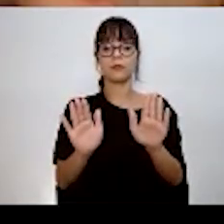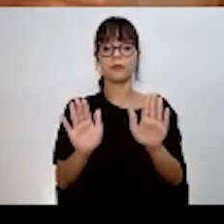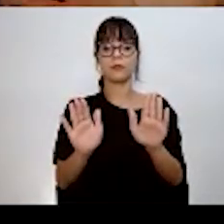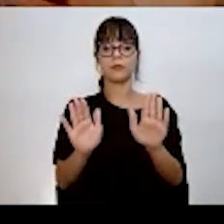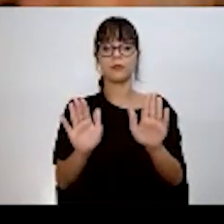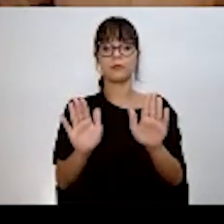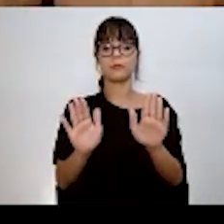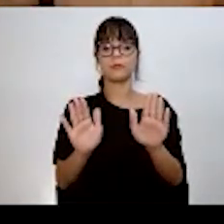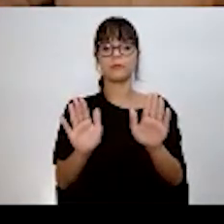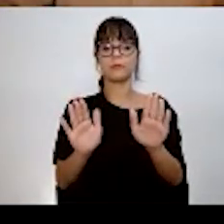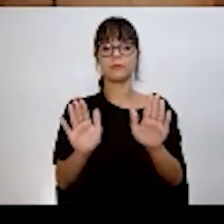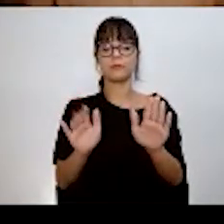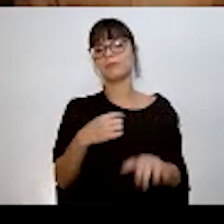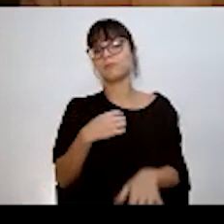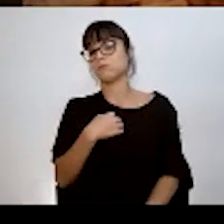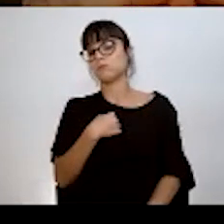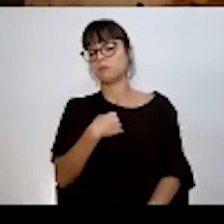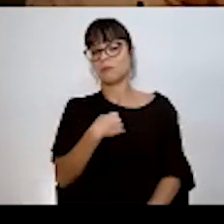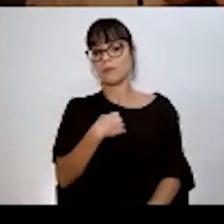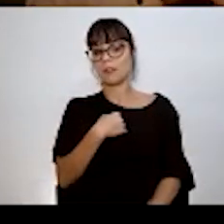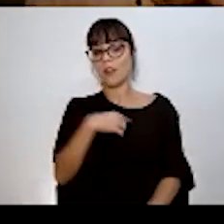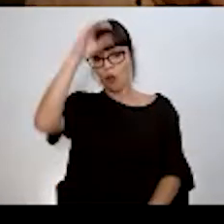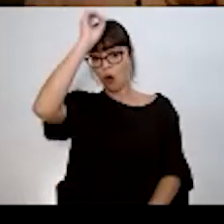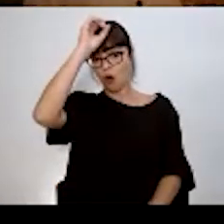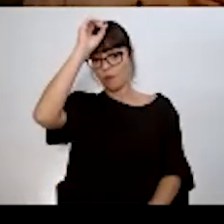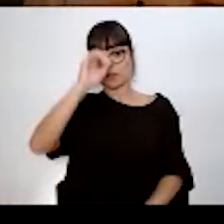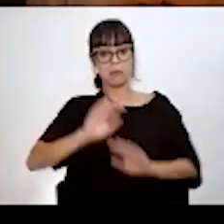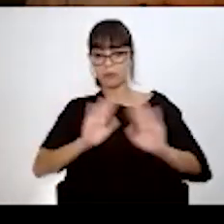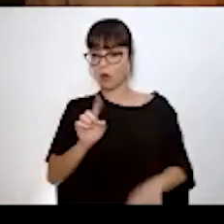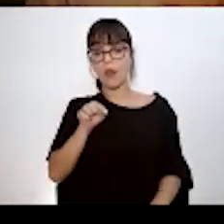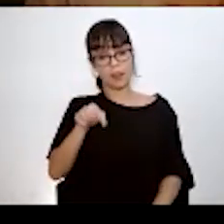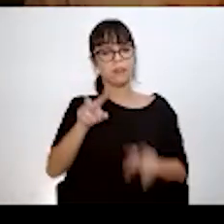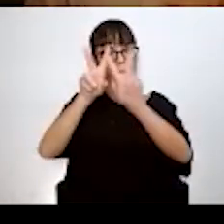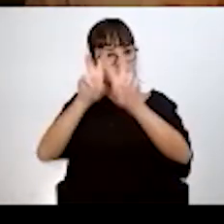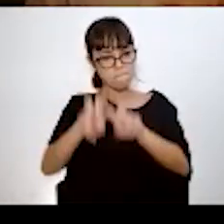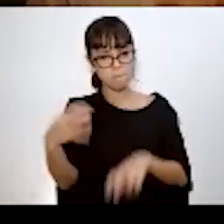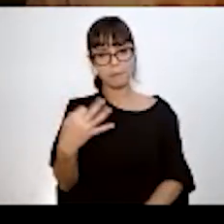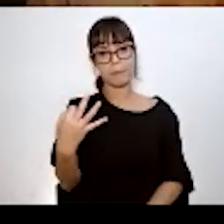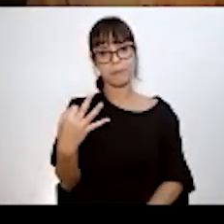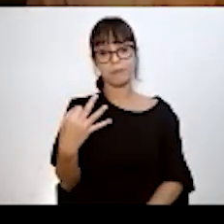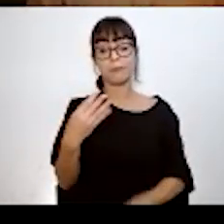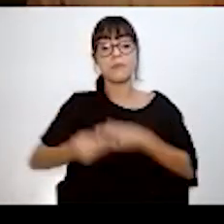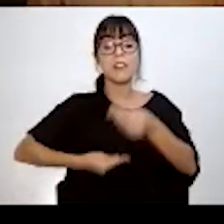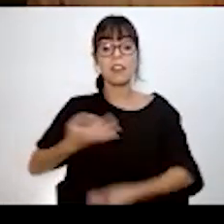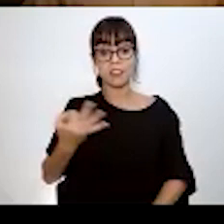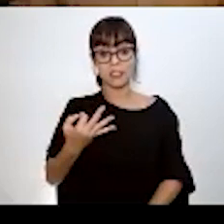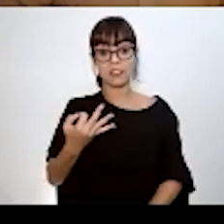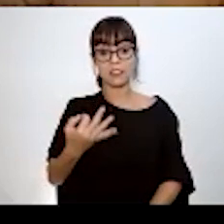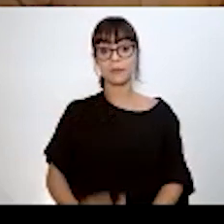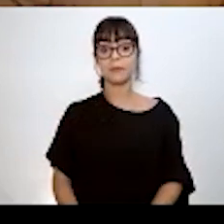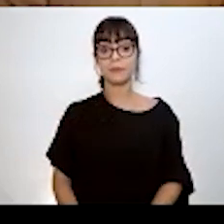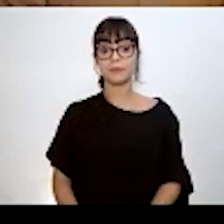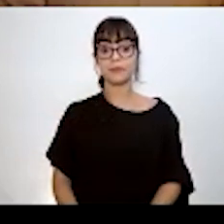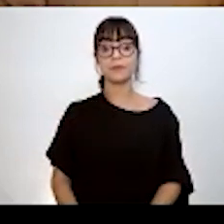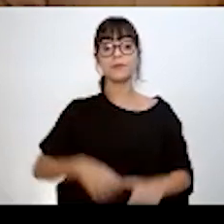del ordenador, puedo hacer, o la que pueden hacer ustedes. Esto necesita un tratamiento. ¿Qué se suele hacer en estos casos? Pues hacer un tratamiento